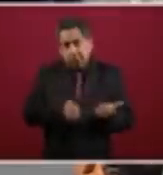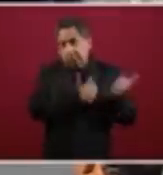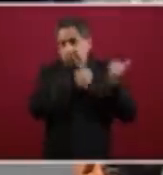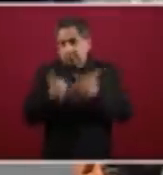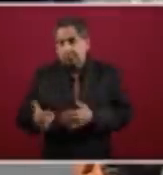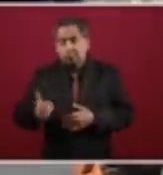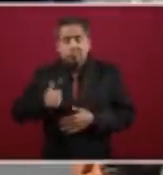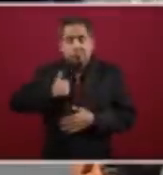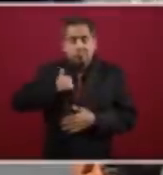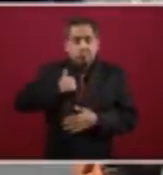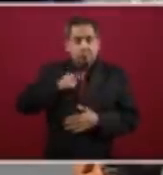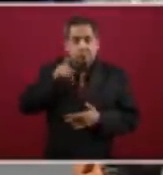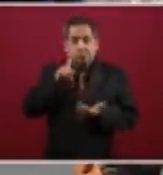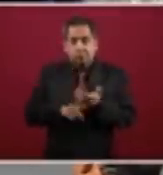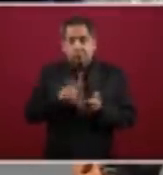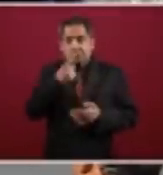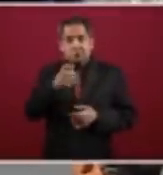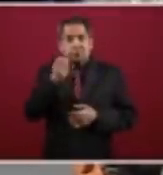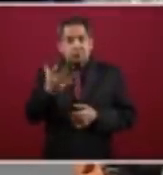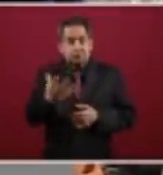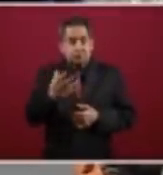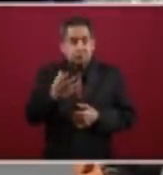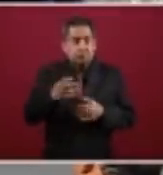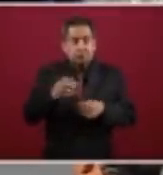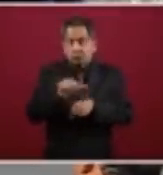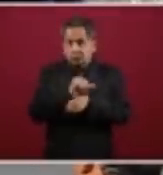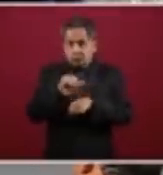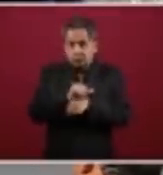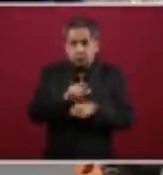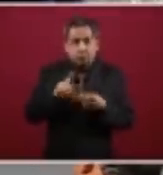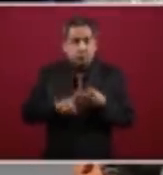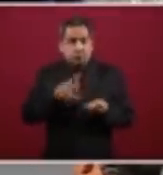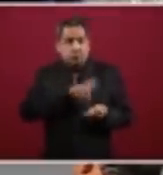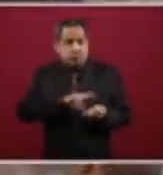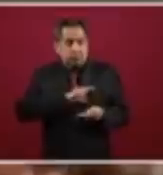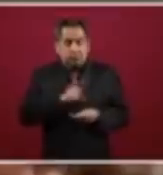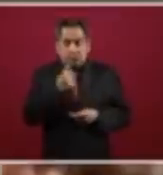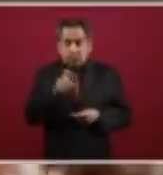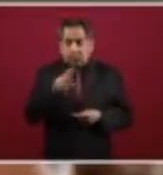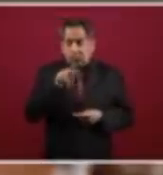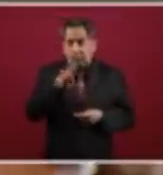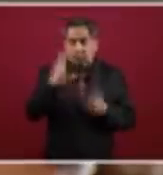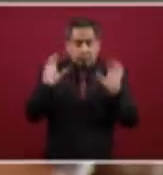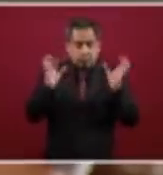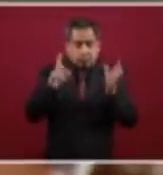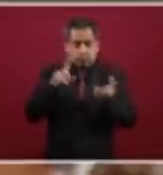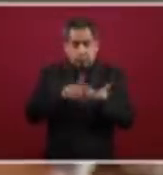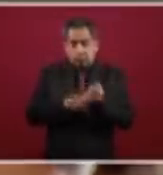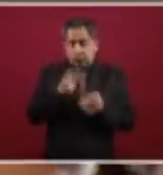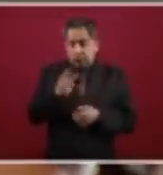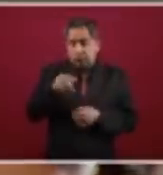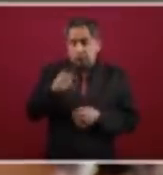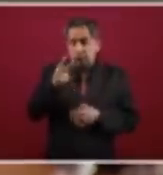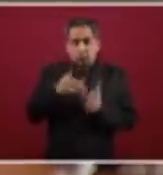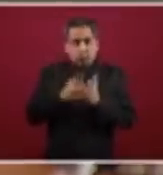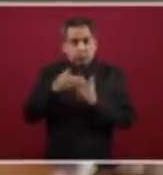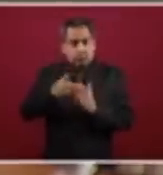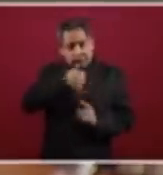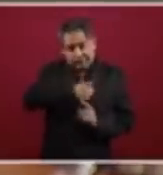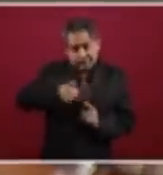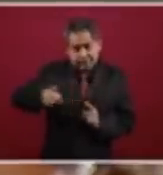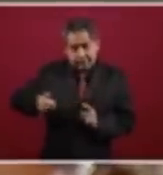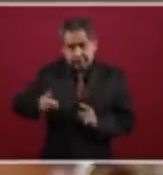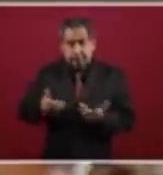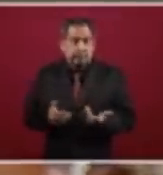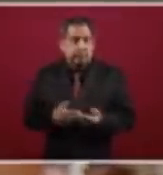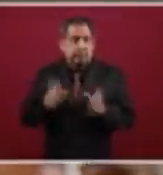Canadá 1.105 vehículos Charger y rentó 1.855 patrullas en 2.2 millones de pesos cada una.